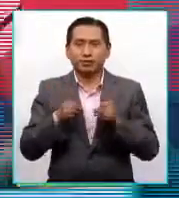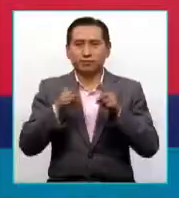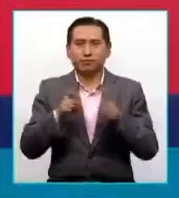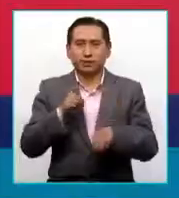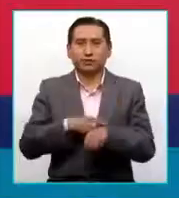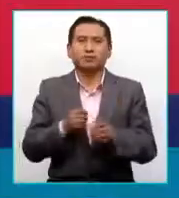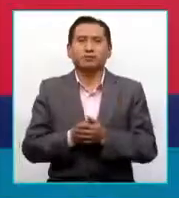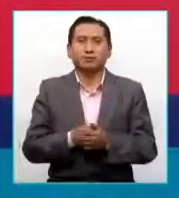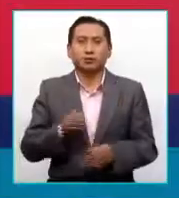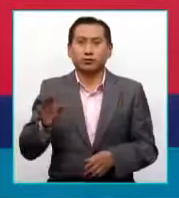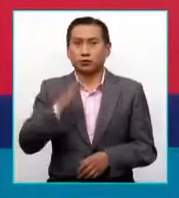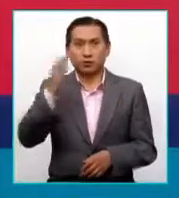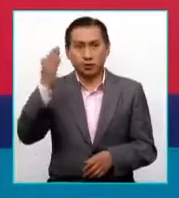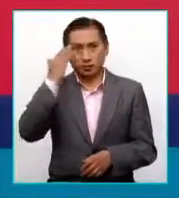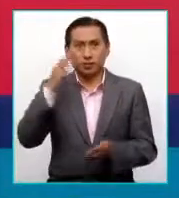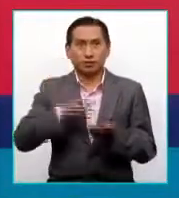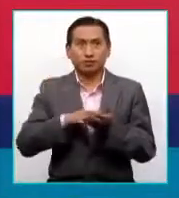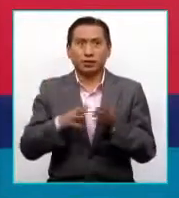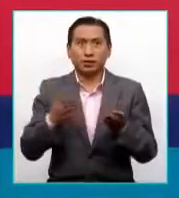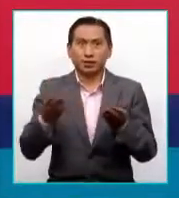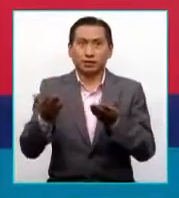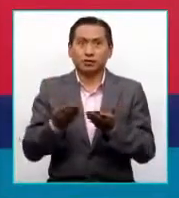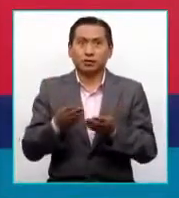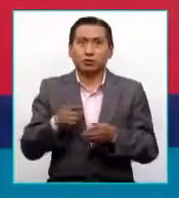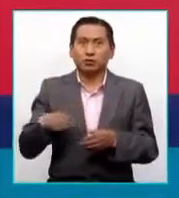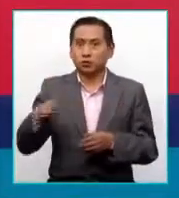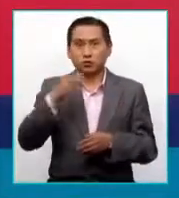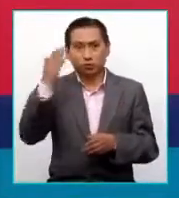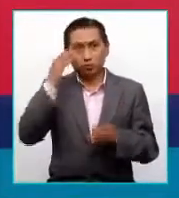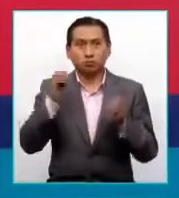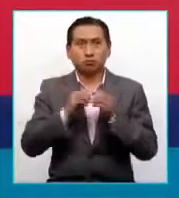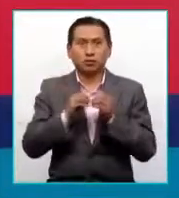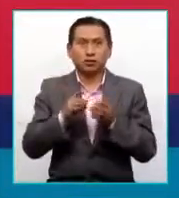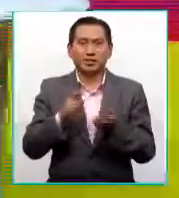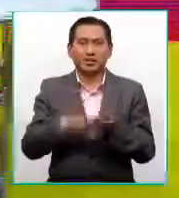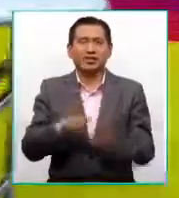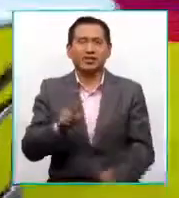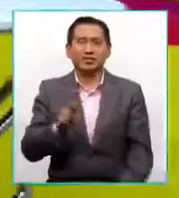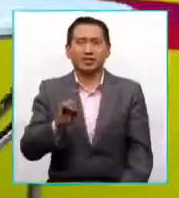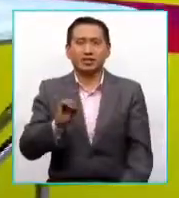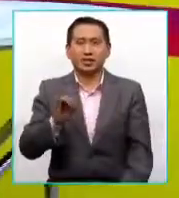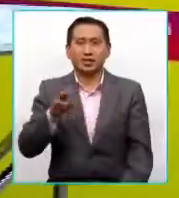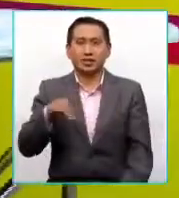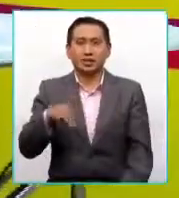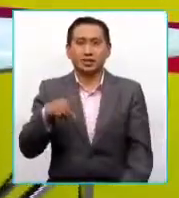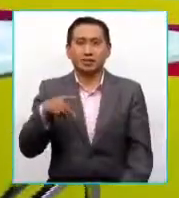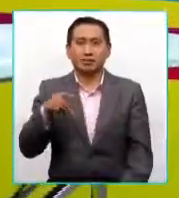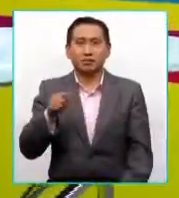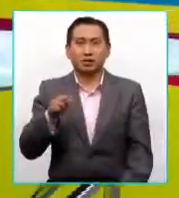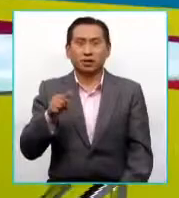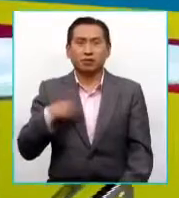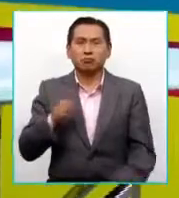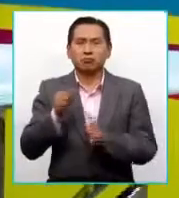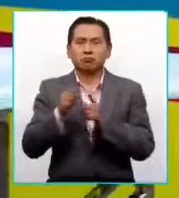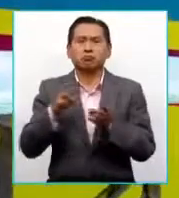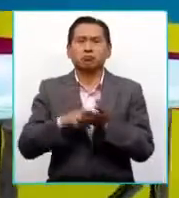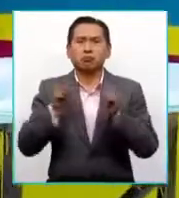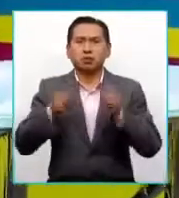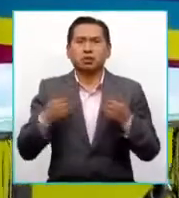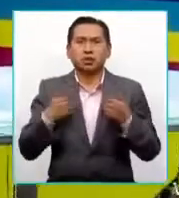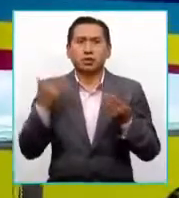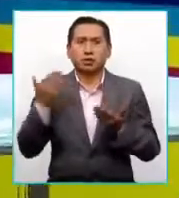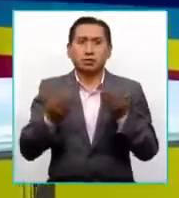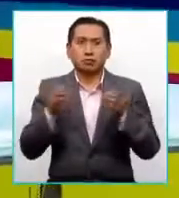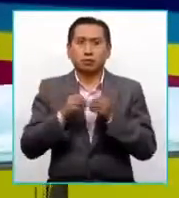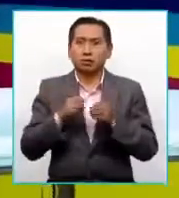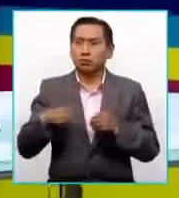entrevista. Ya saben, la invitación está hecha para conocer un poquito más sobre Timpana, y también le hacemos otra invitación que tiene que ver con la posibilidad de